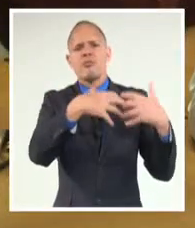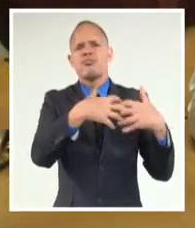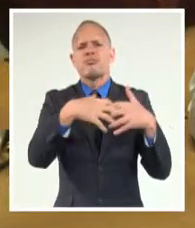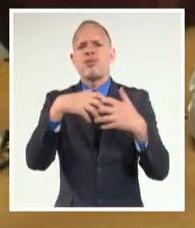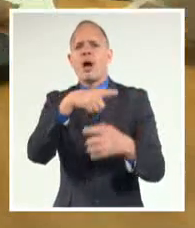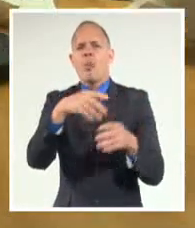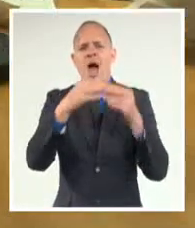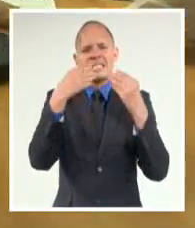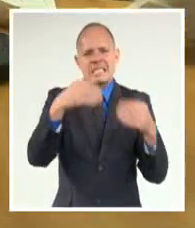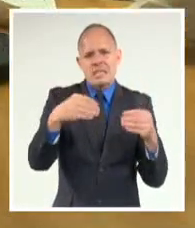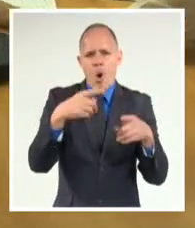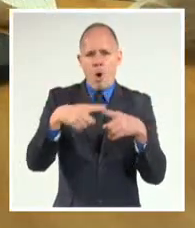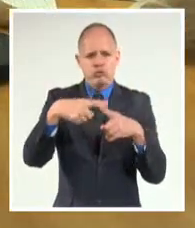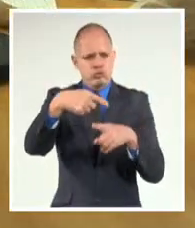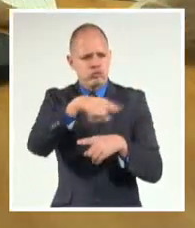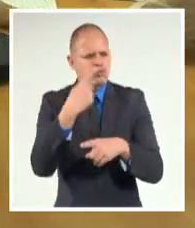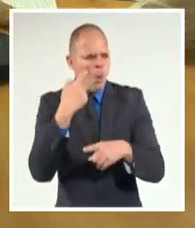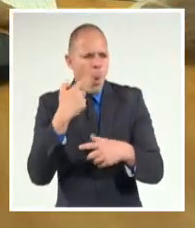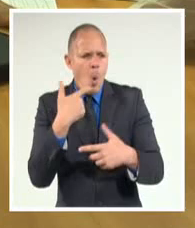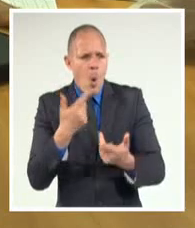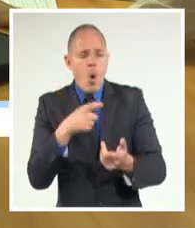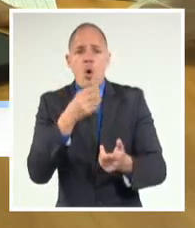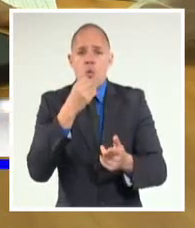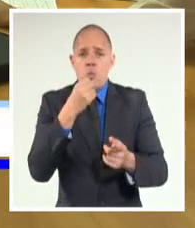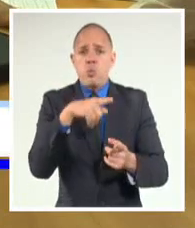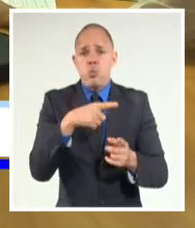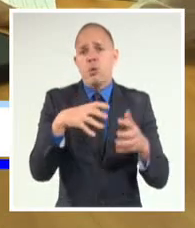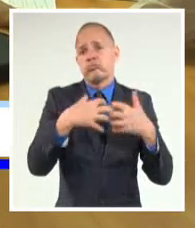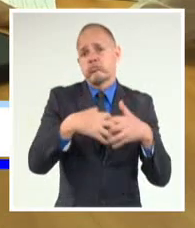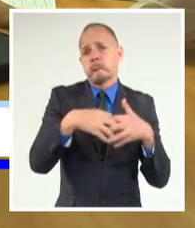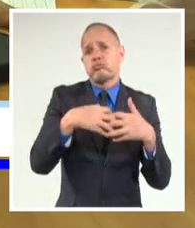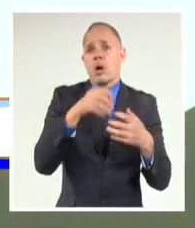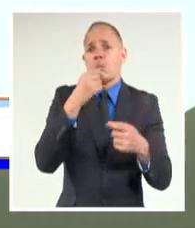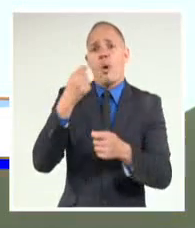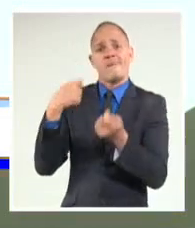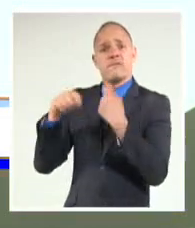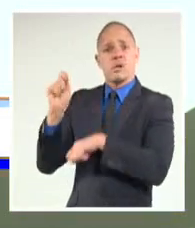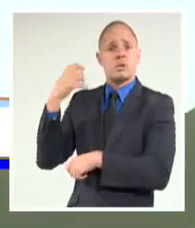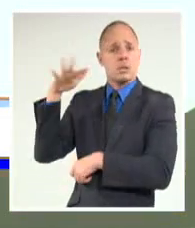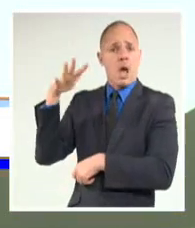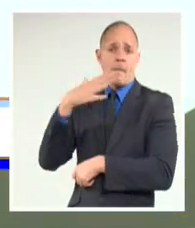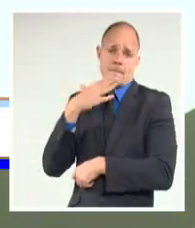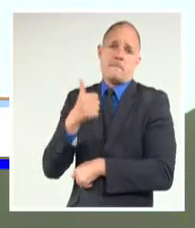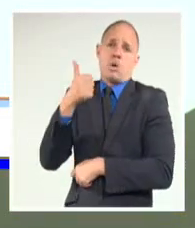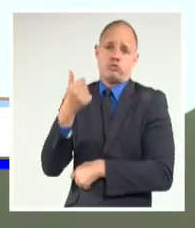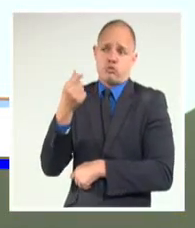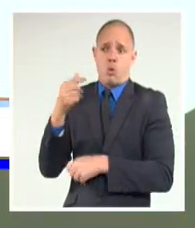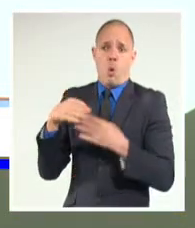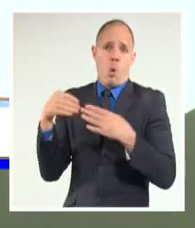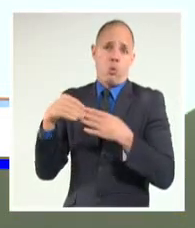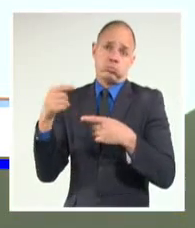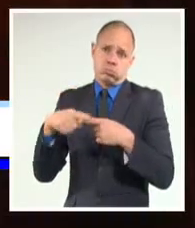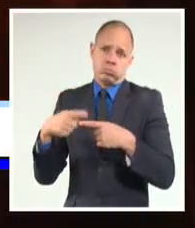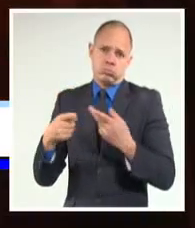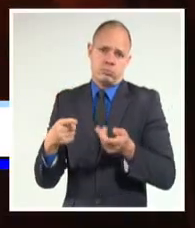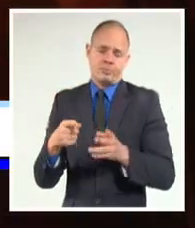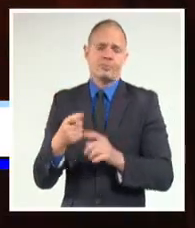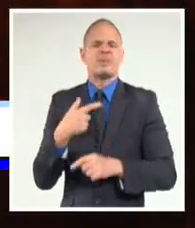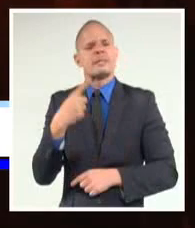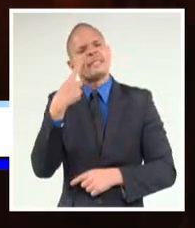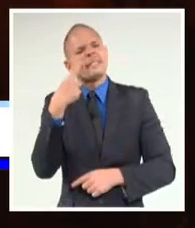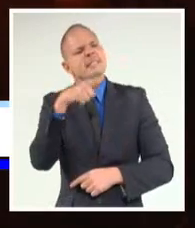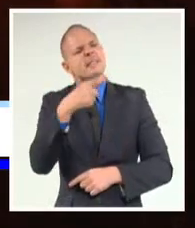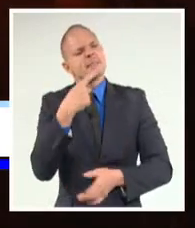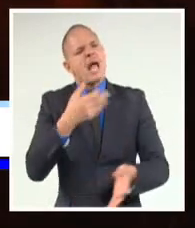metalúrgicas para diversificar sus producciones con vistas a la exportación. Valdés Menéndez recibió una explicación pormenorizada de la